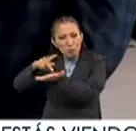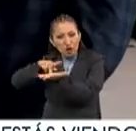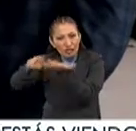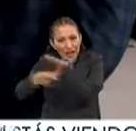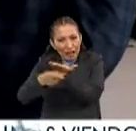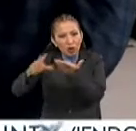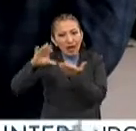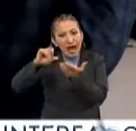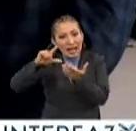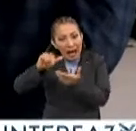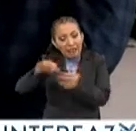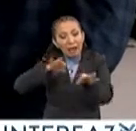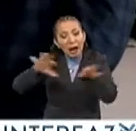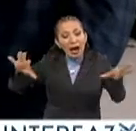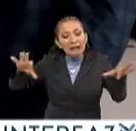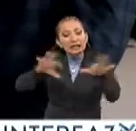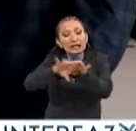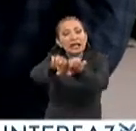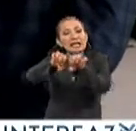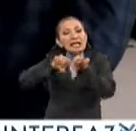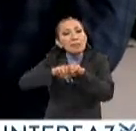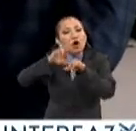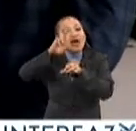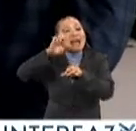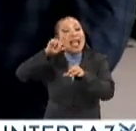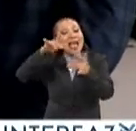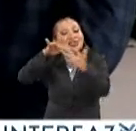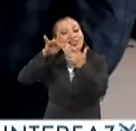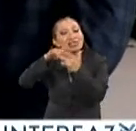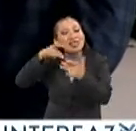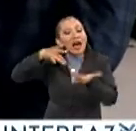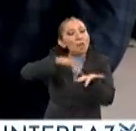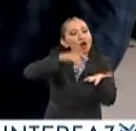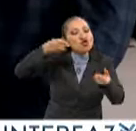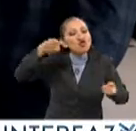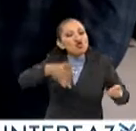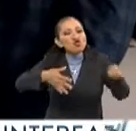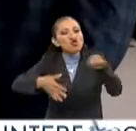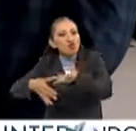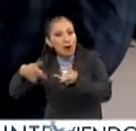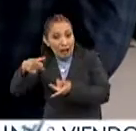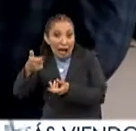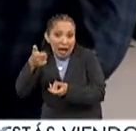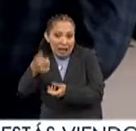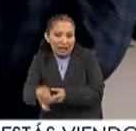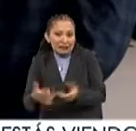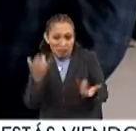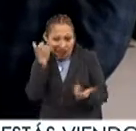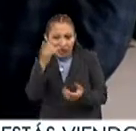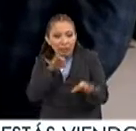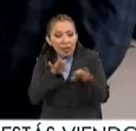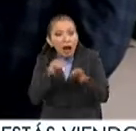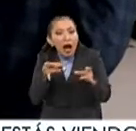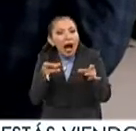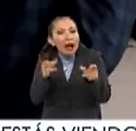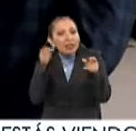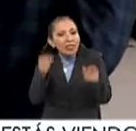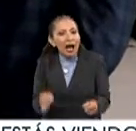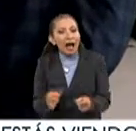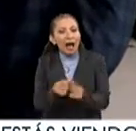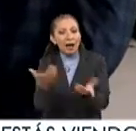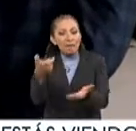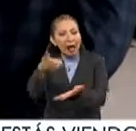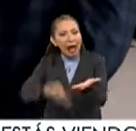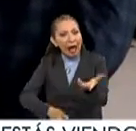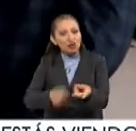de nuestros canales, trabajar de manera conjunta, trabajar en red, trabajar de manera colaborativa. De esta forma trabajamos de calidad,